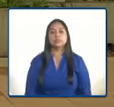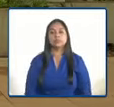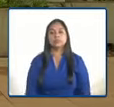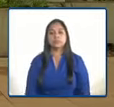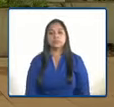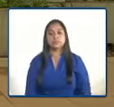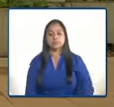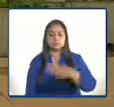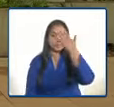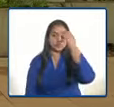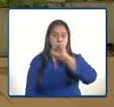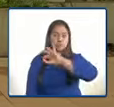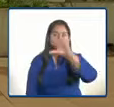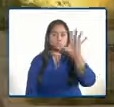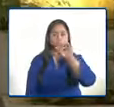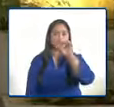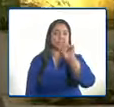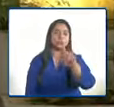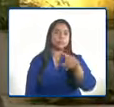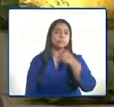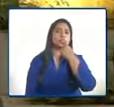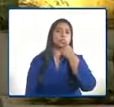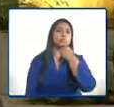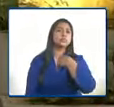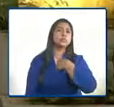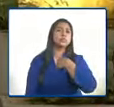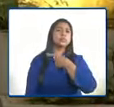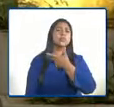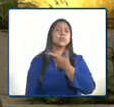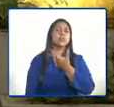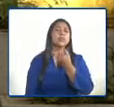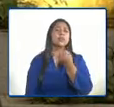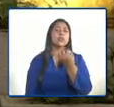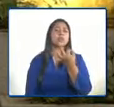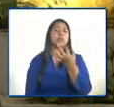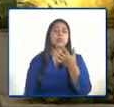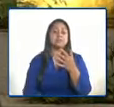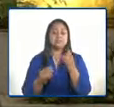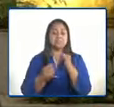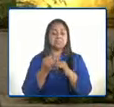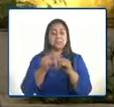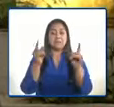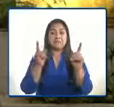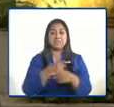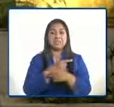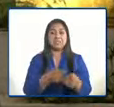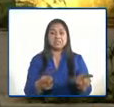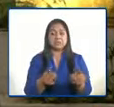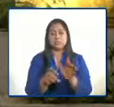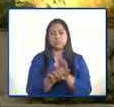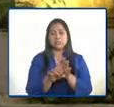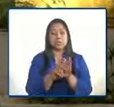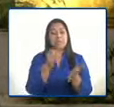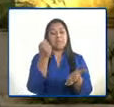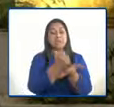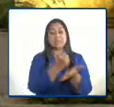Buenos días, señor director. Mi pregunta es en cuanto al vencimiento de los pasaportes. O sea, si un